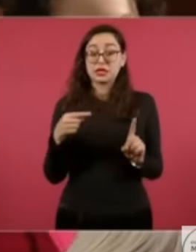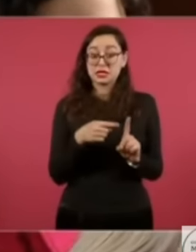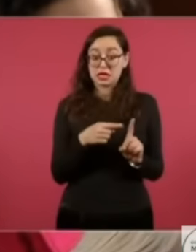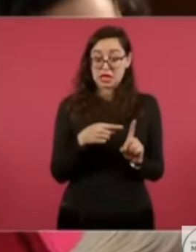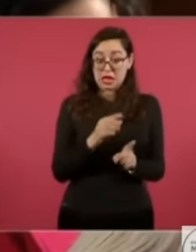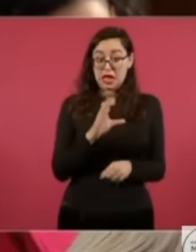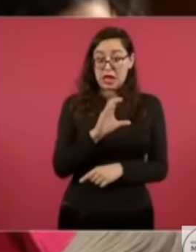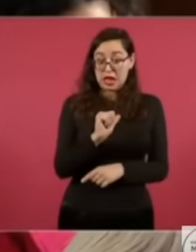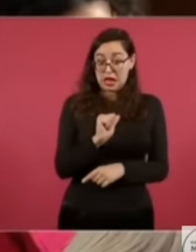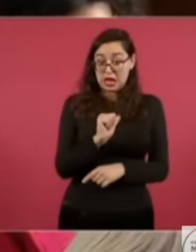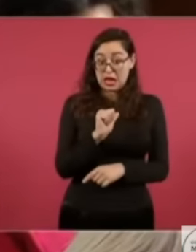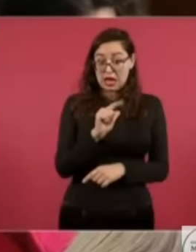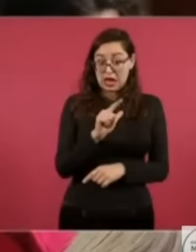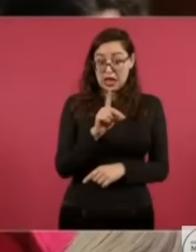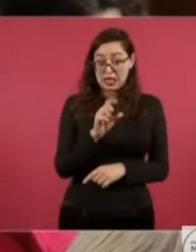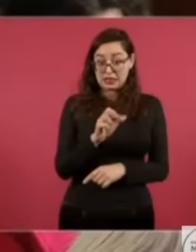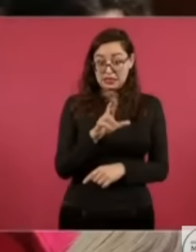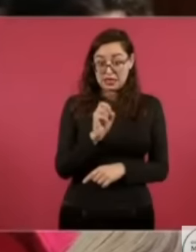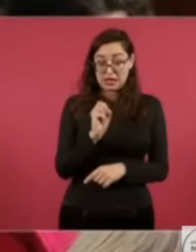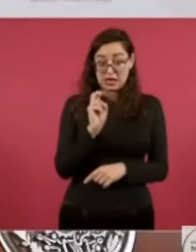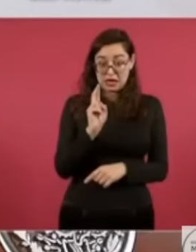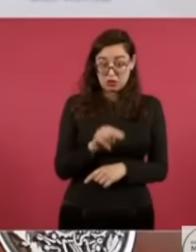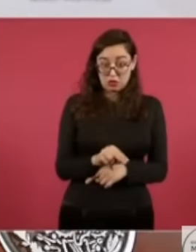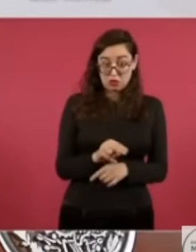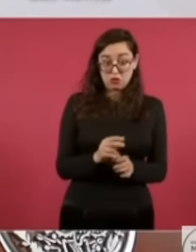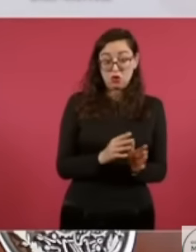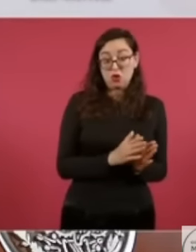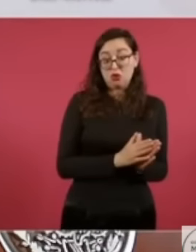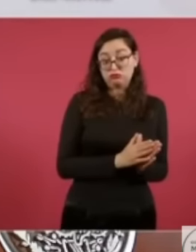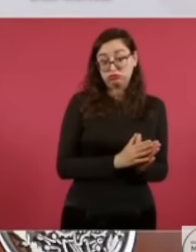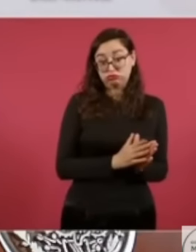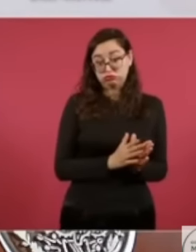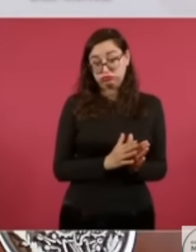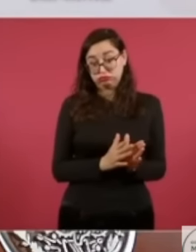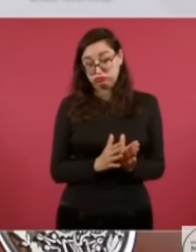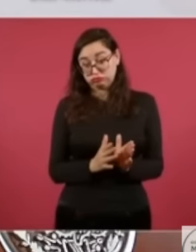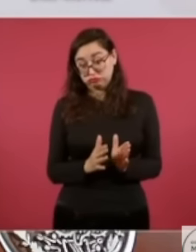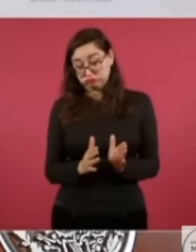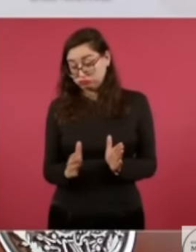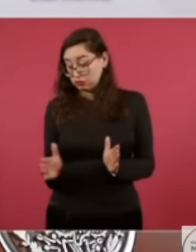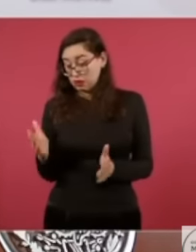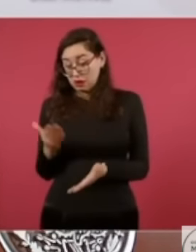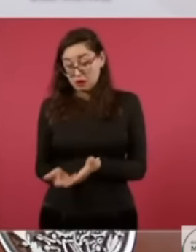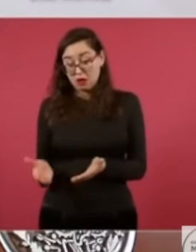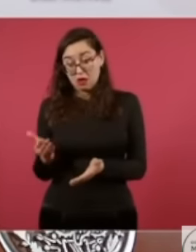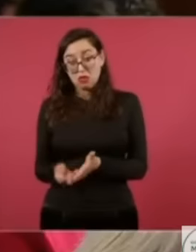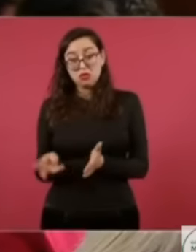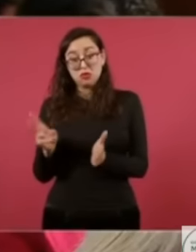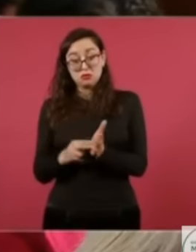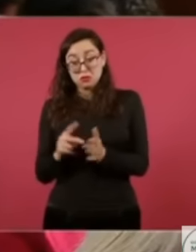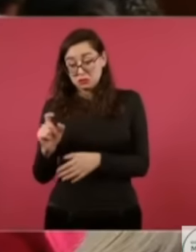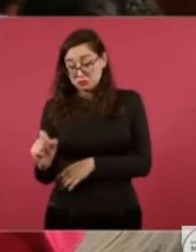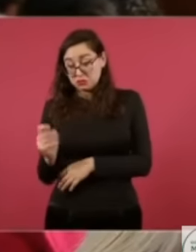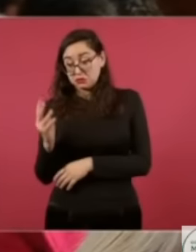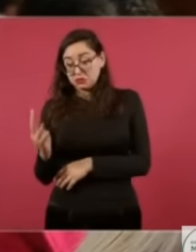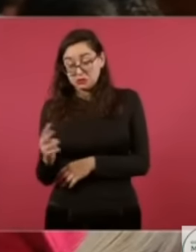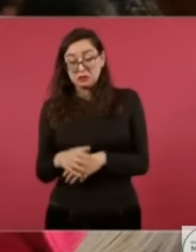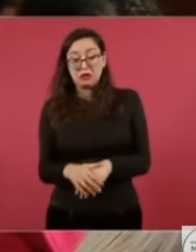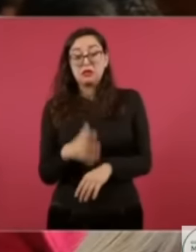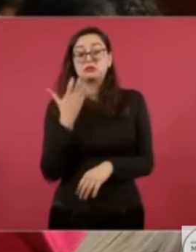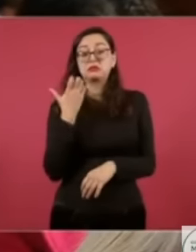sea, desde Calderón a la fecha, o sea, hasta su sexenio, de